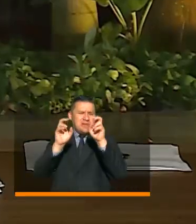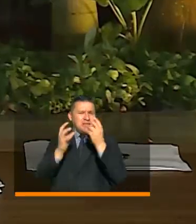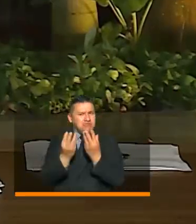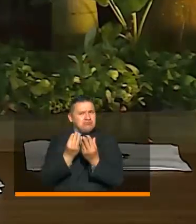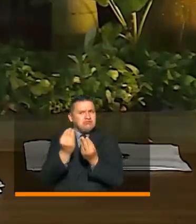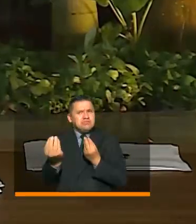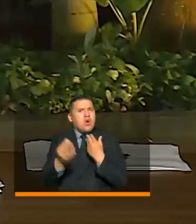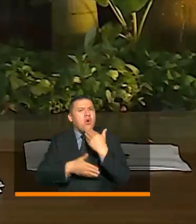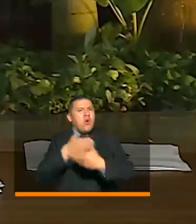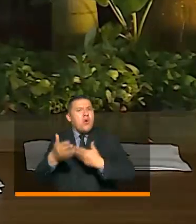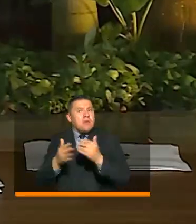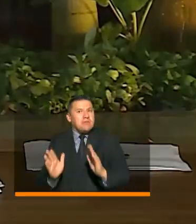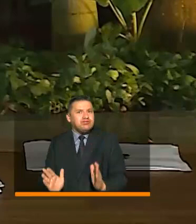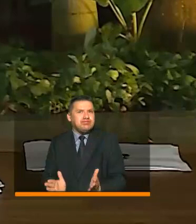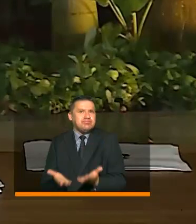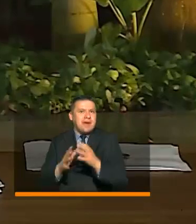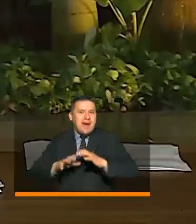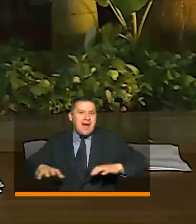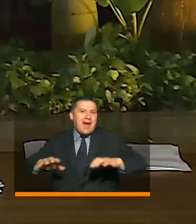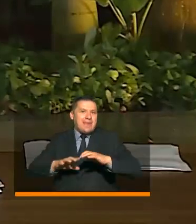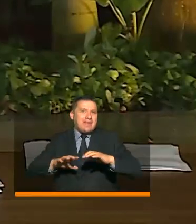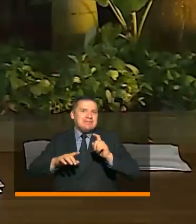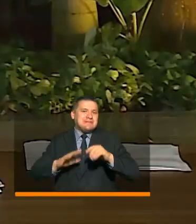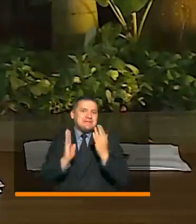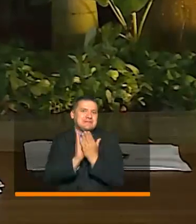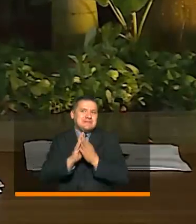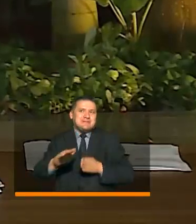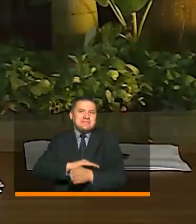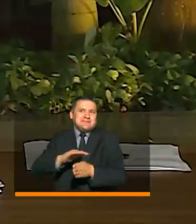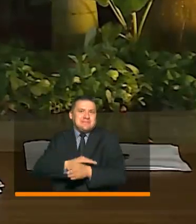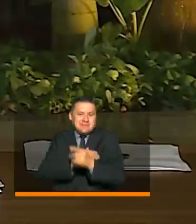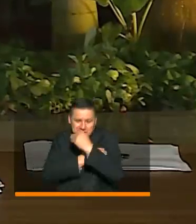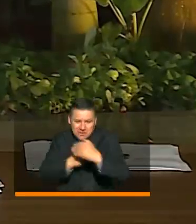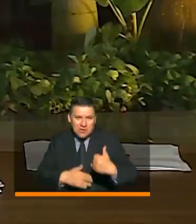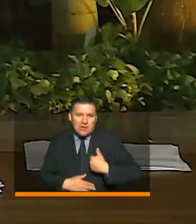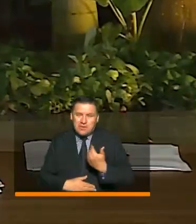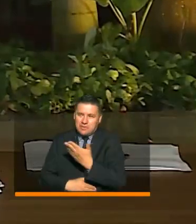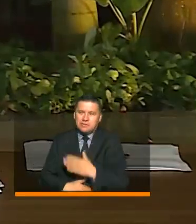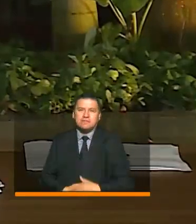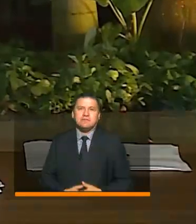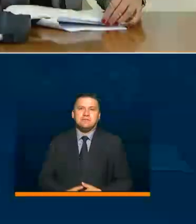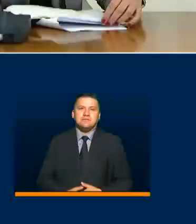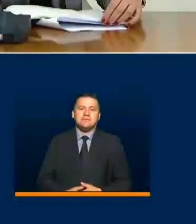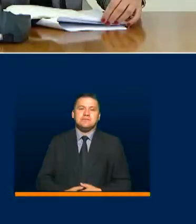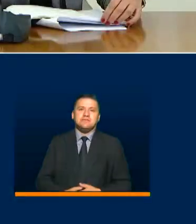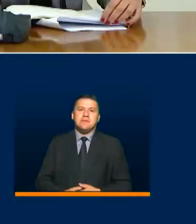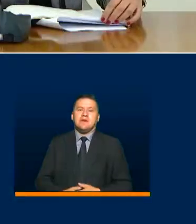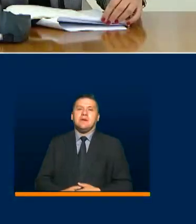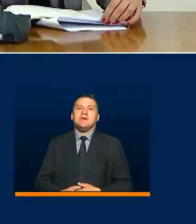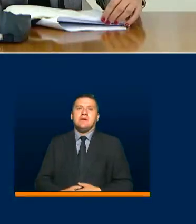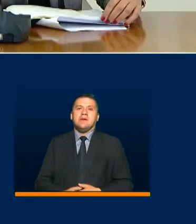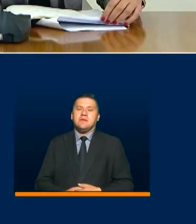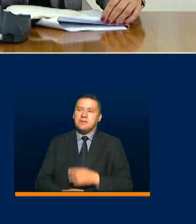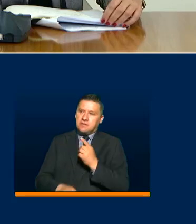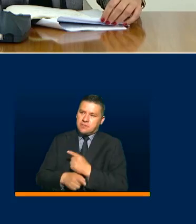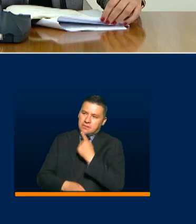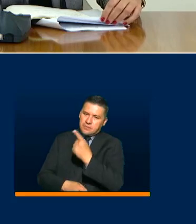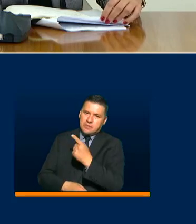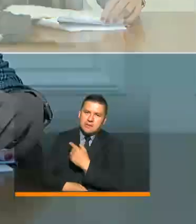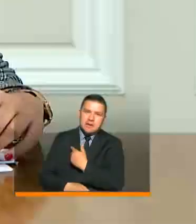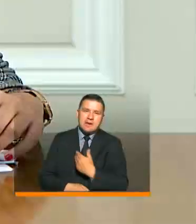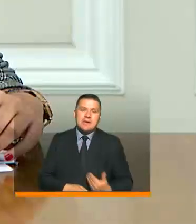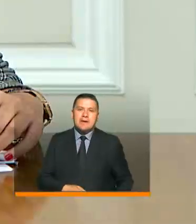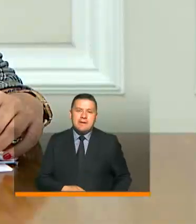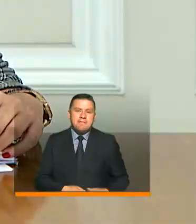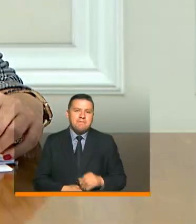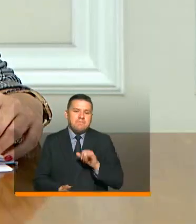modelo también para recuperar actividad académica de nuestros niños y jóvenes. Como usted bien lo ha señalado,